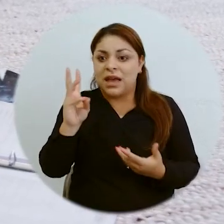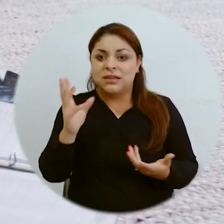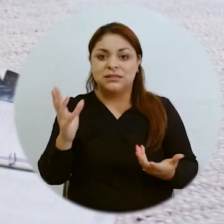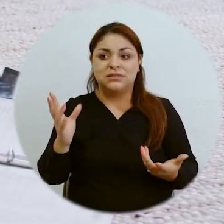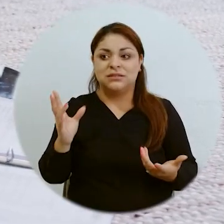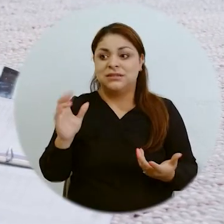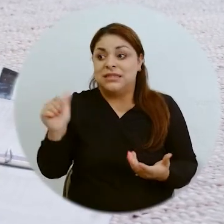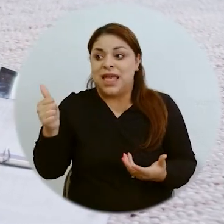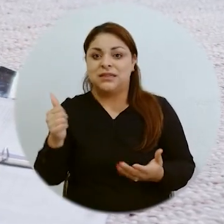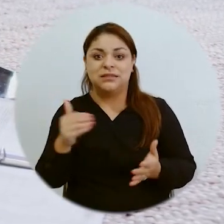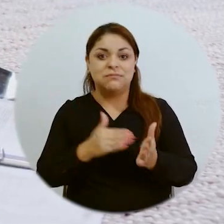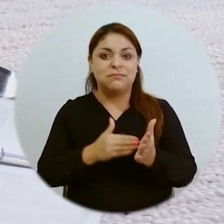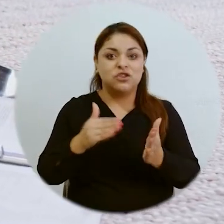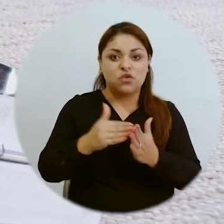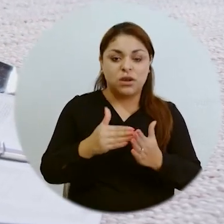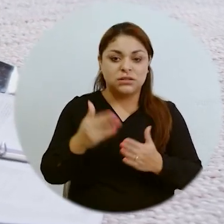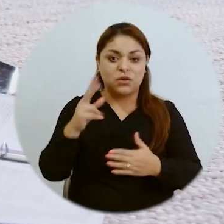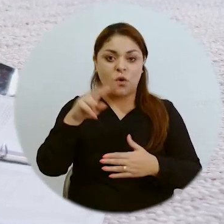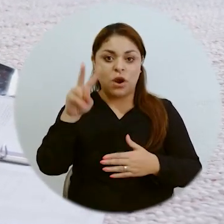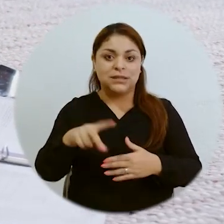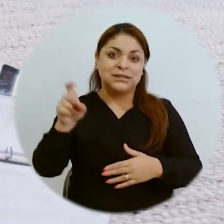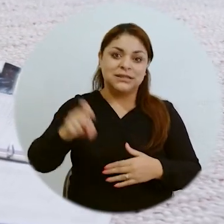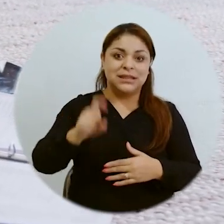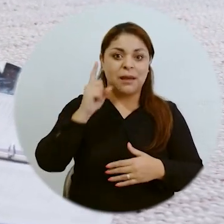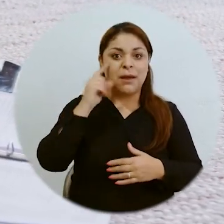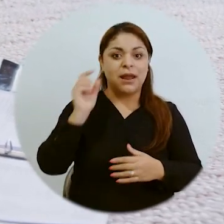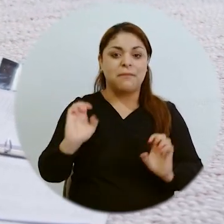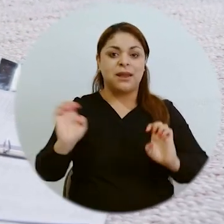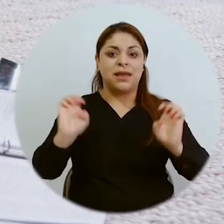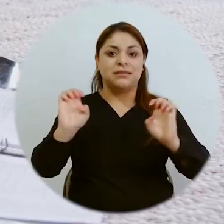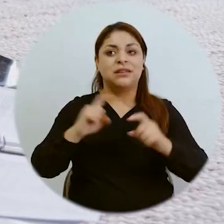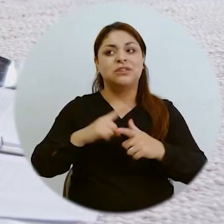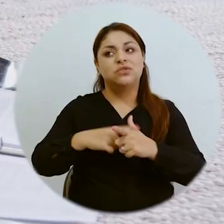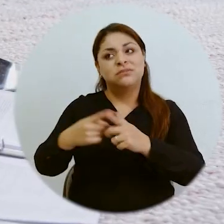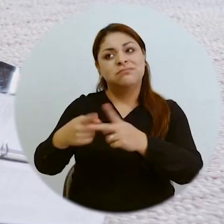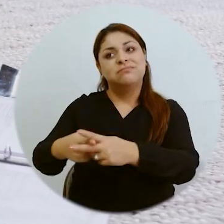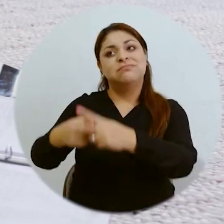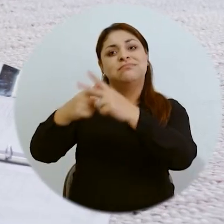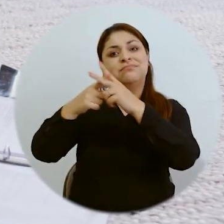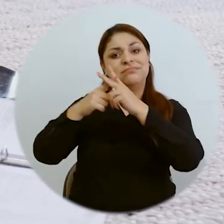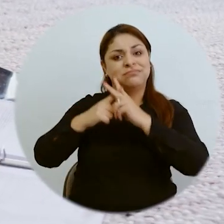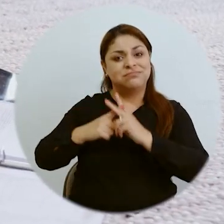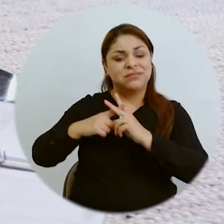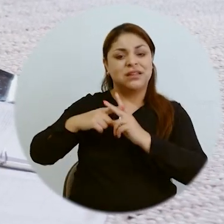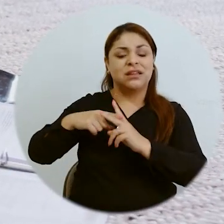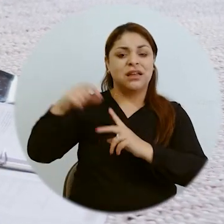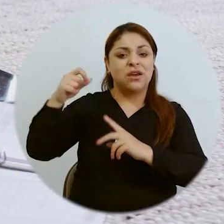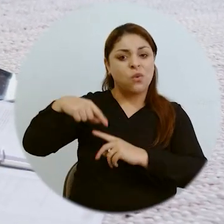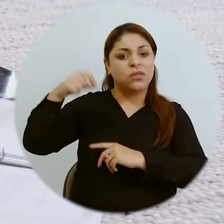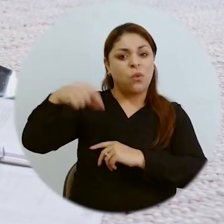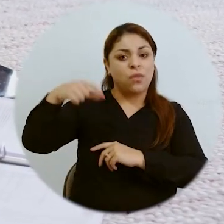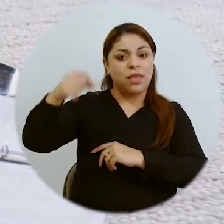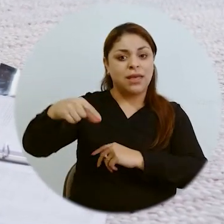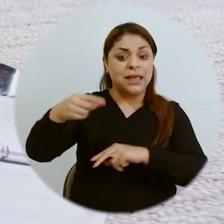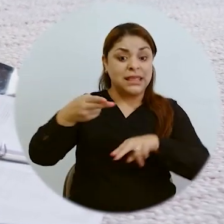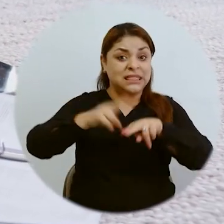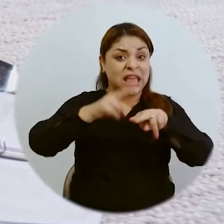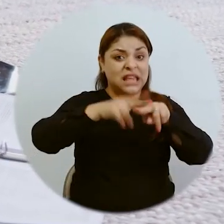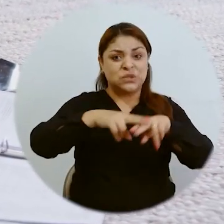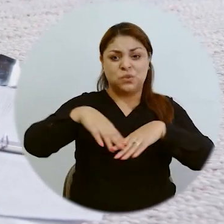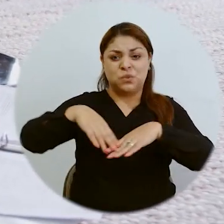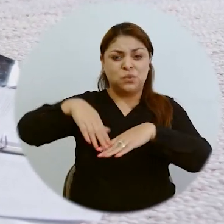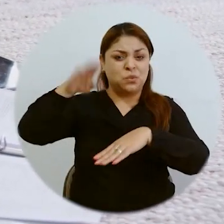un ahorro de emergencias. Pero para muchos costarricenses, digamos, estas situaciones llegan y